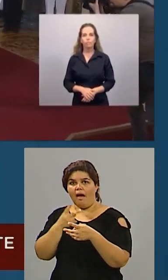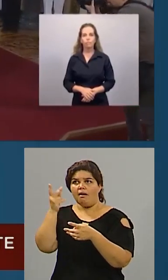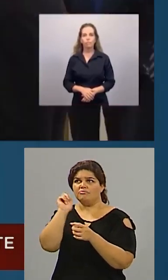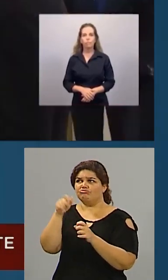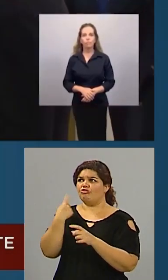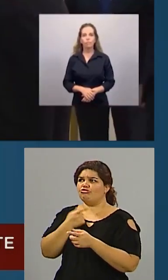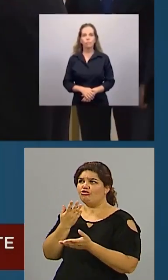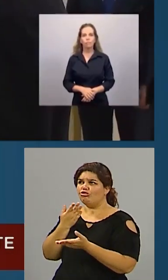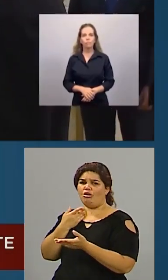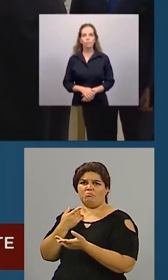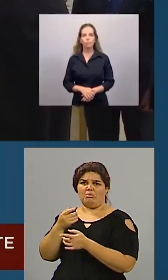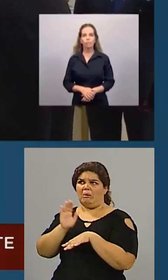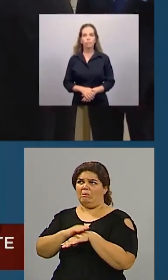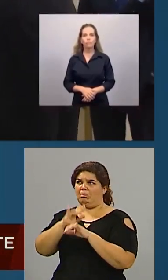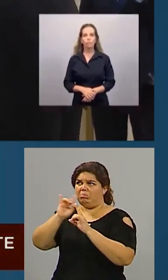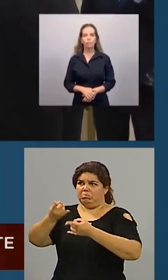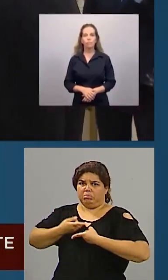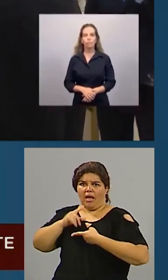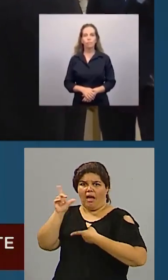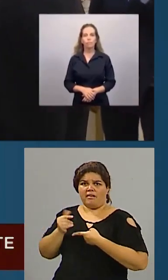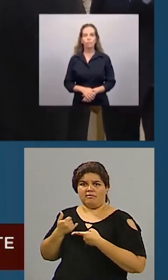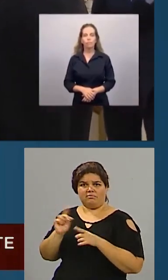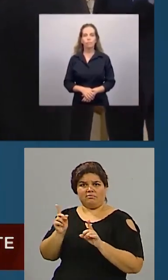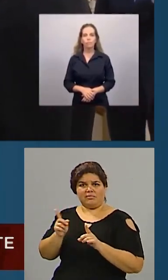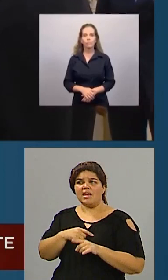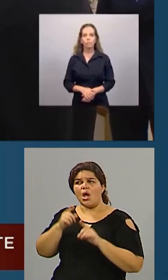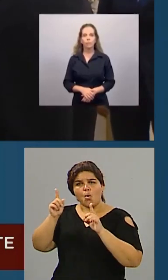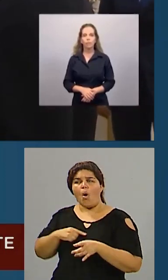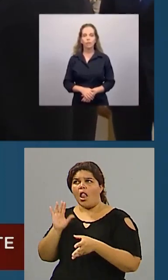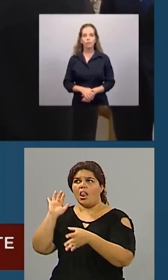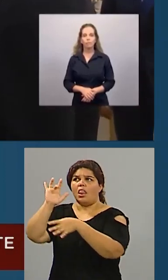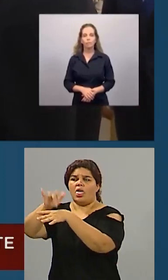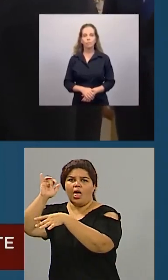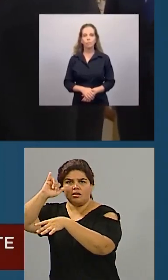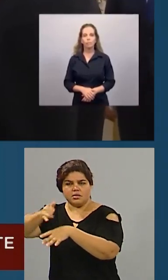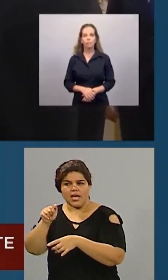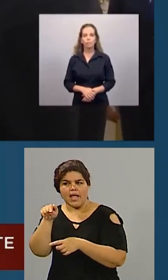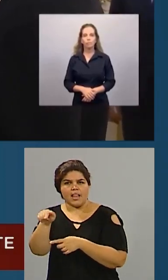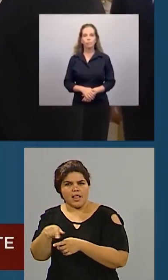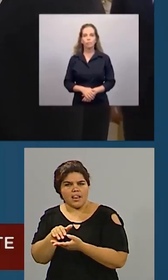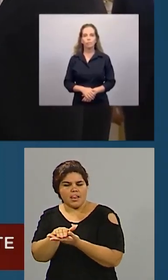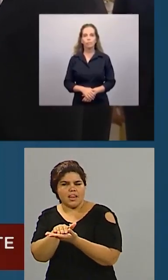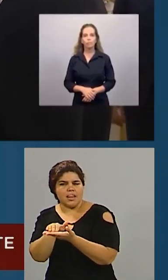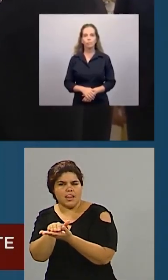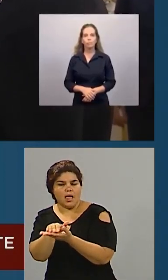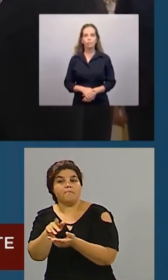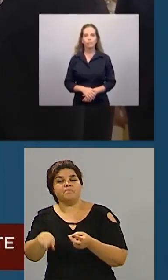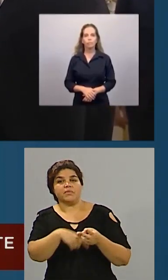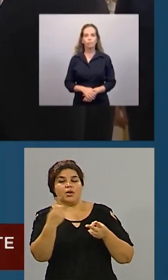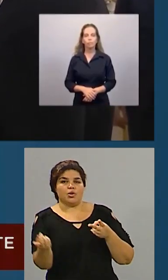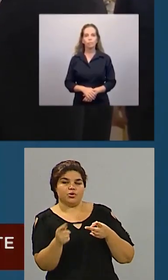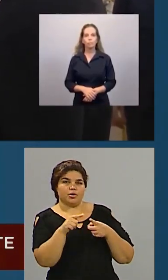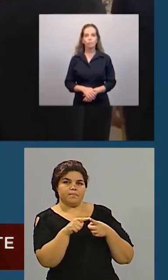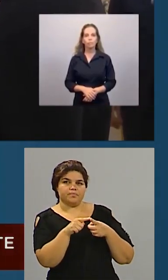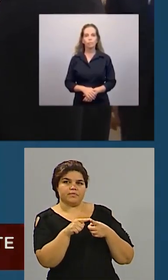no recibiendo a una de las partes. Y luego, con el lado de la embajada argentina de Tel Aviv a Jerusalén,